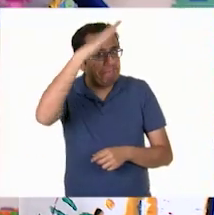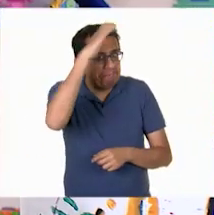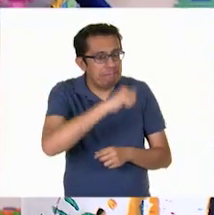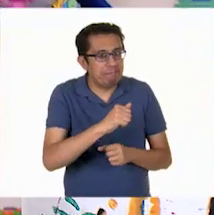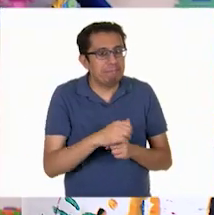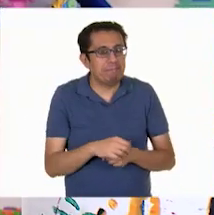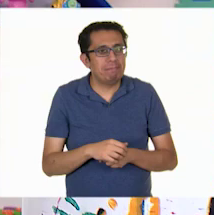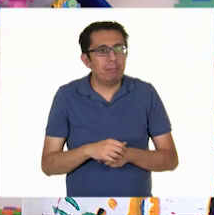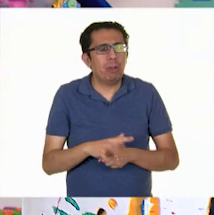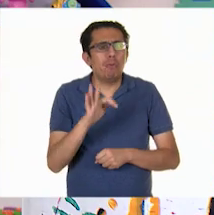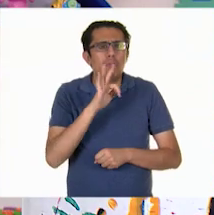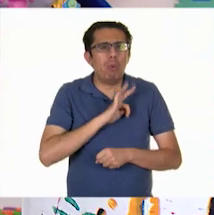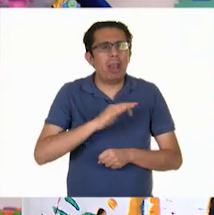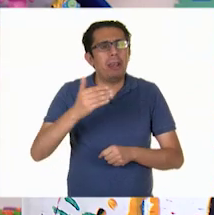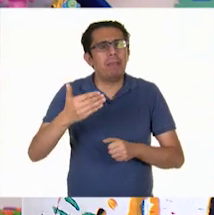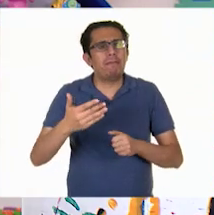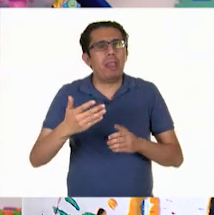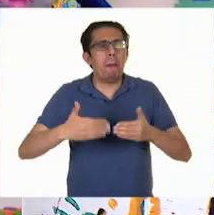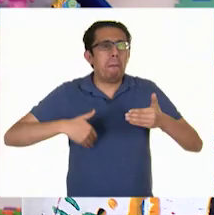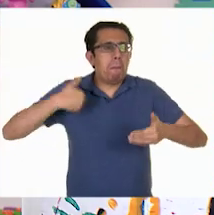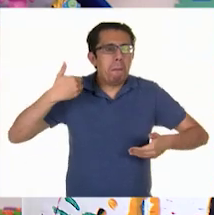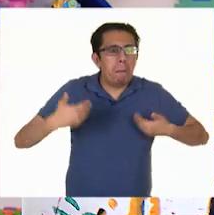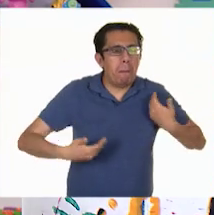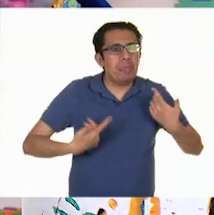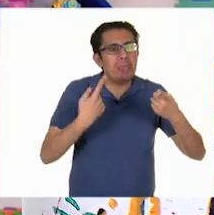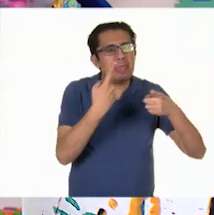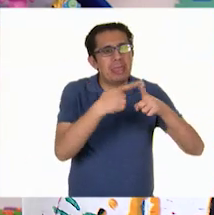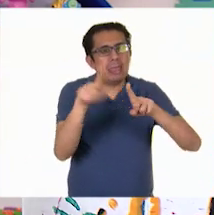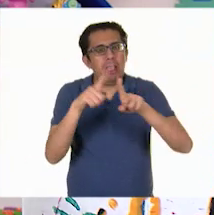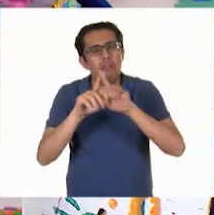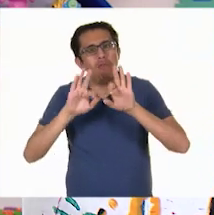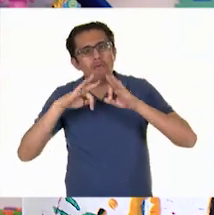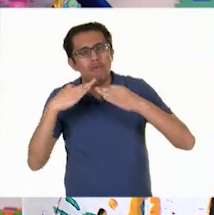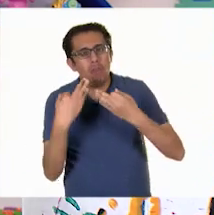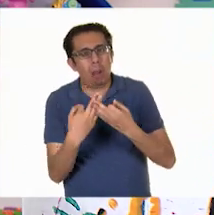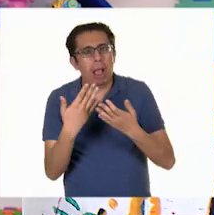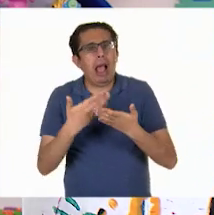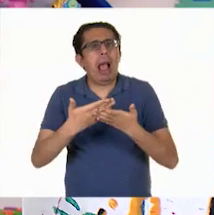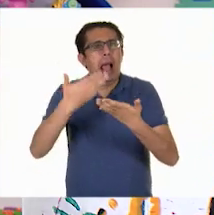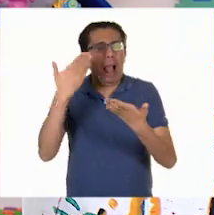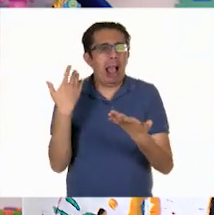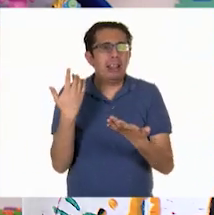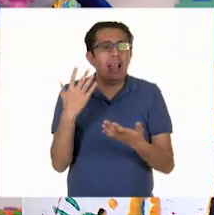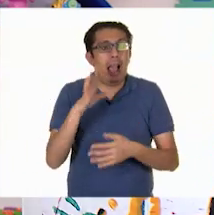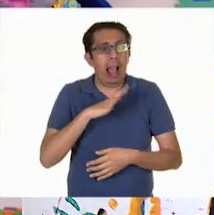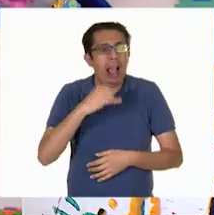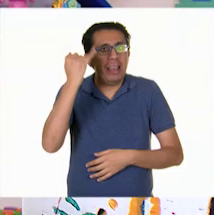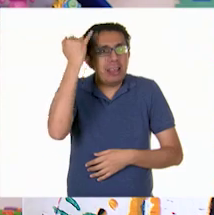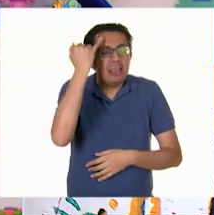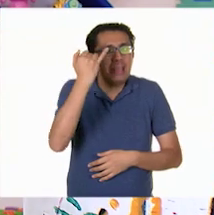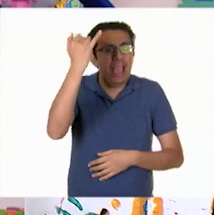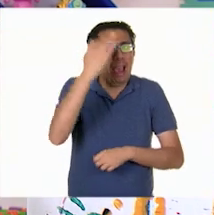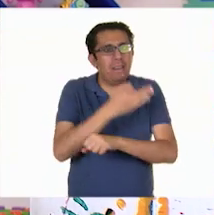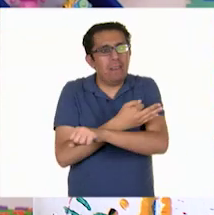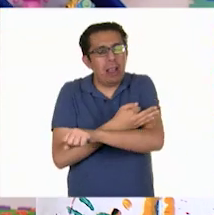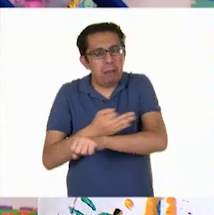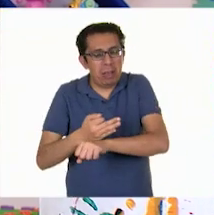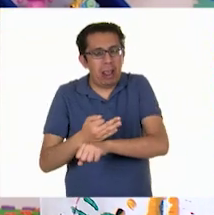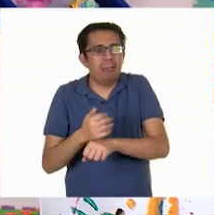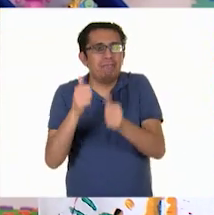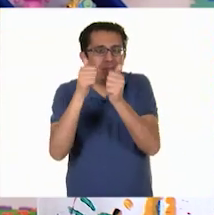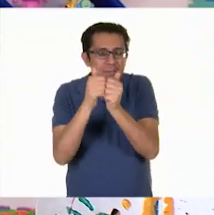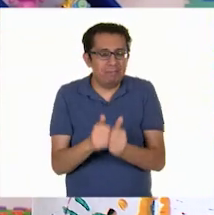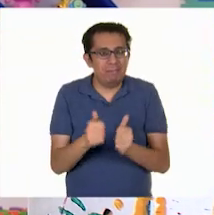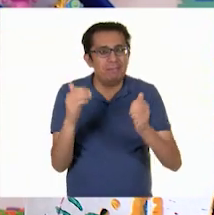buscar tener diversión de otra forma. Hemos visto grandes ideas de muchas familias ahora que pasamos mucho tiempo en nuestras casas.